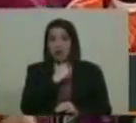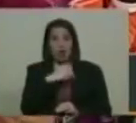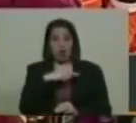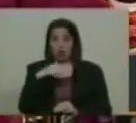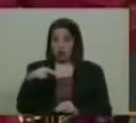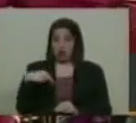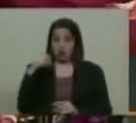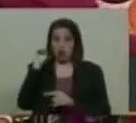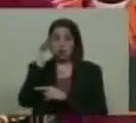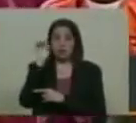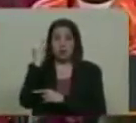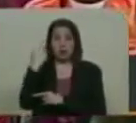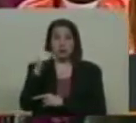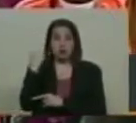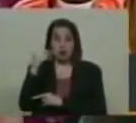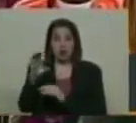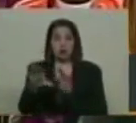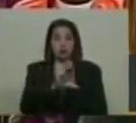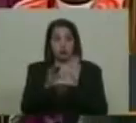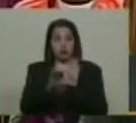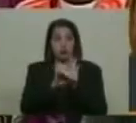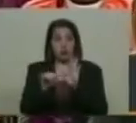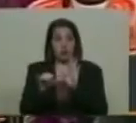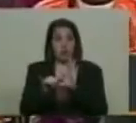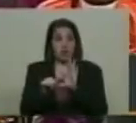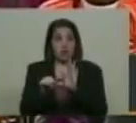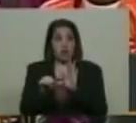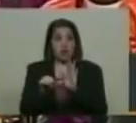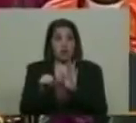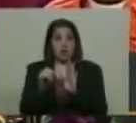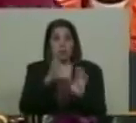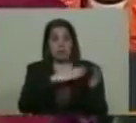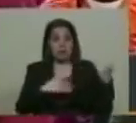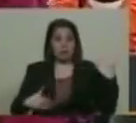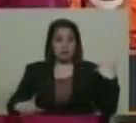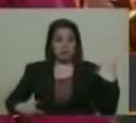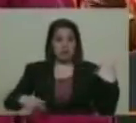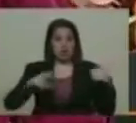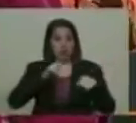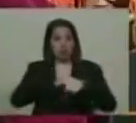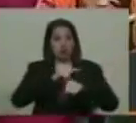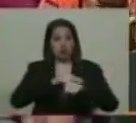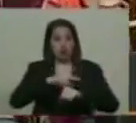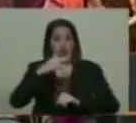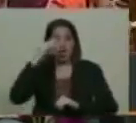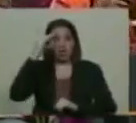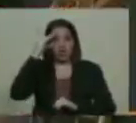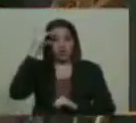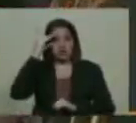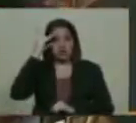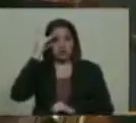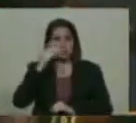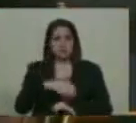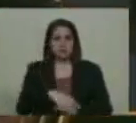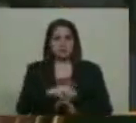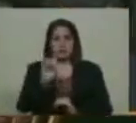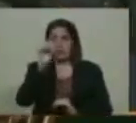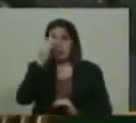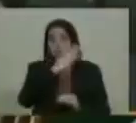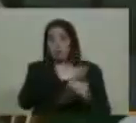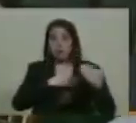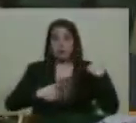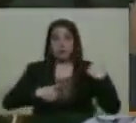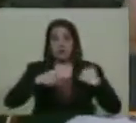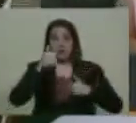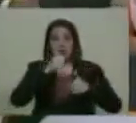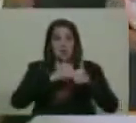Asamblea Nacional Constituyente que tenemos, una presidenta, la doctora Delcy Rodríguez, una primera vicepresidenta,